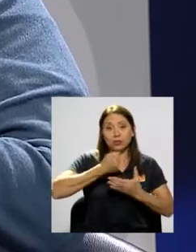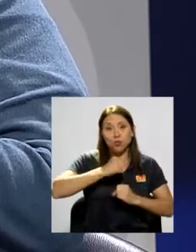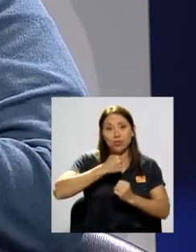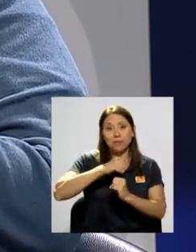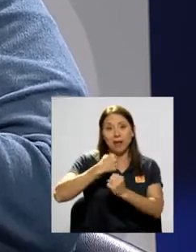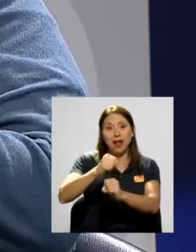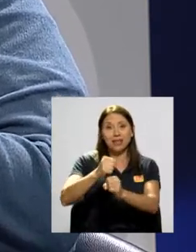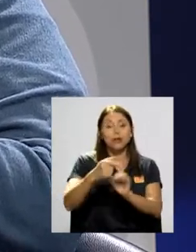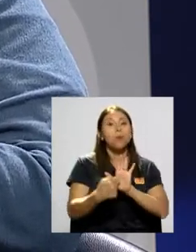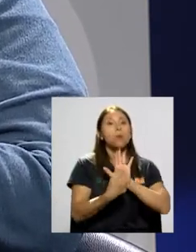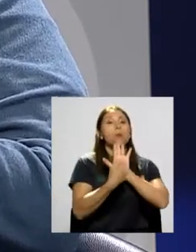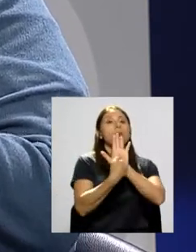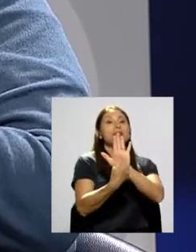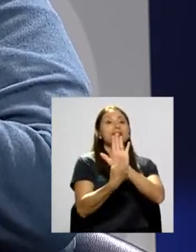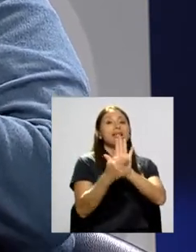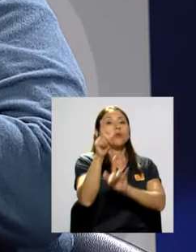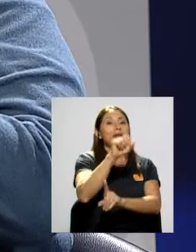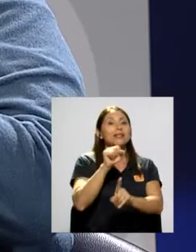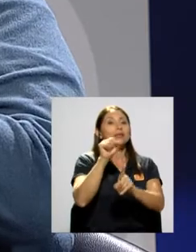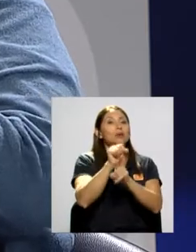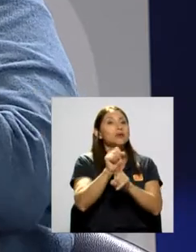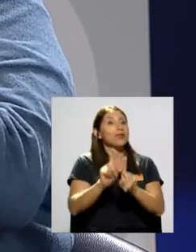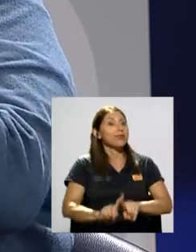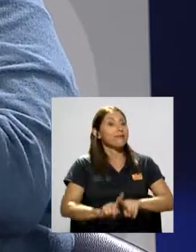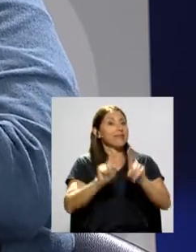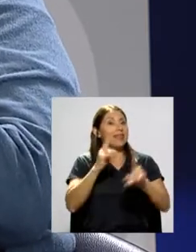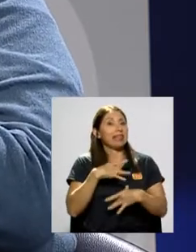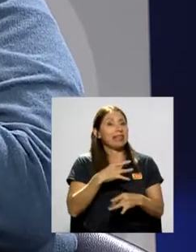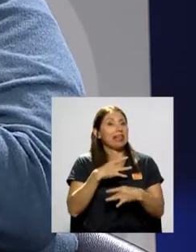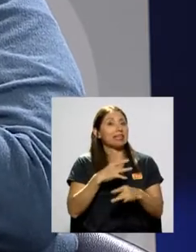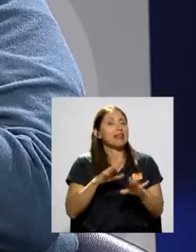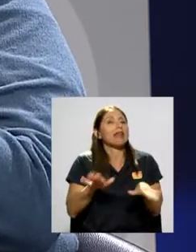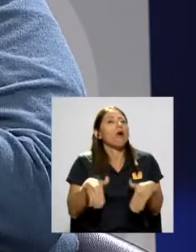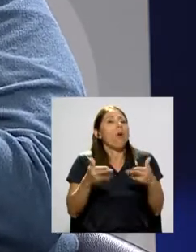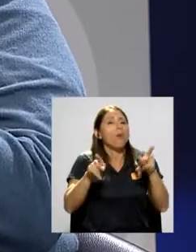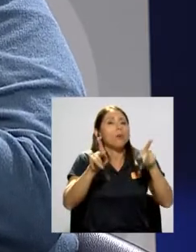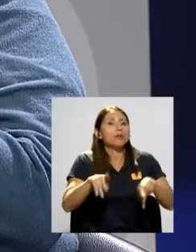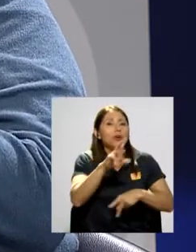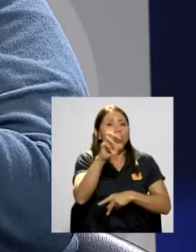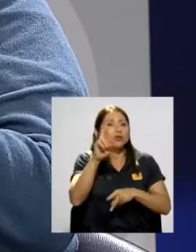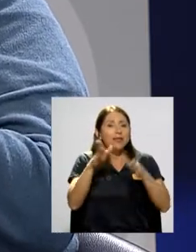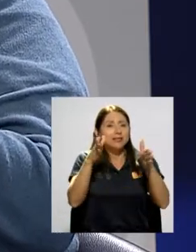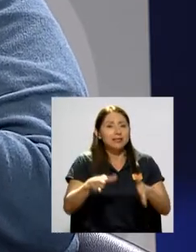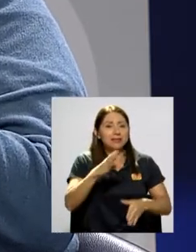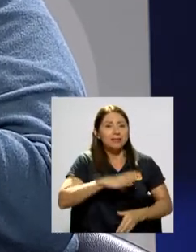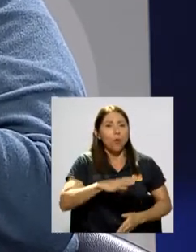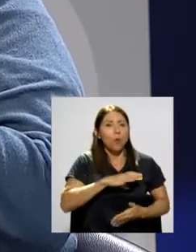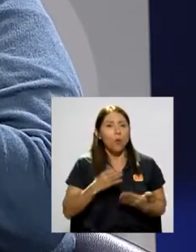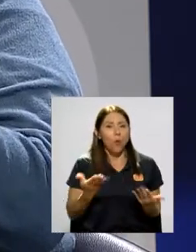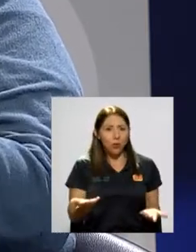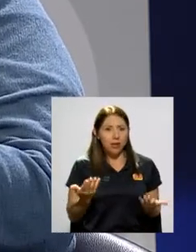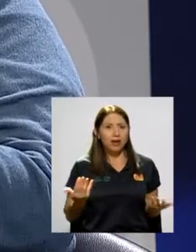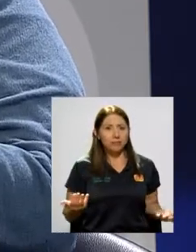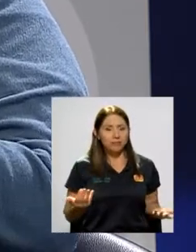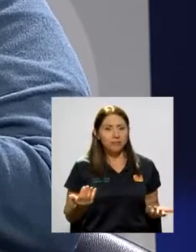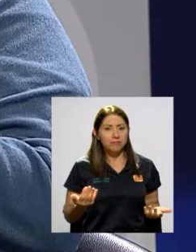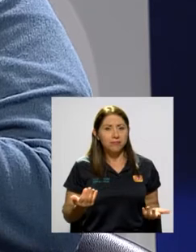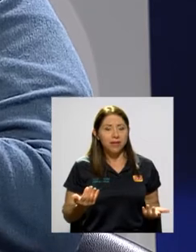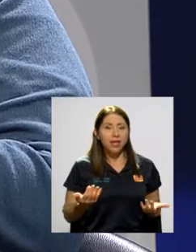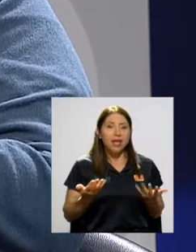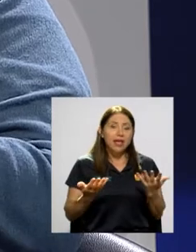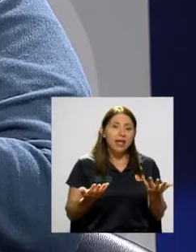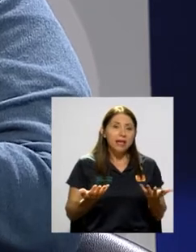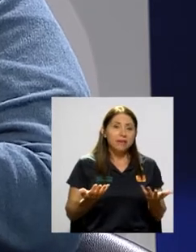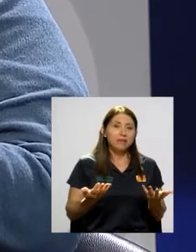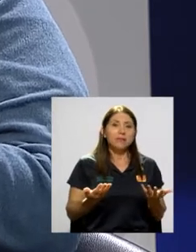de cómo el costarricense se va a comportar, ¿verdad?, en cuanto a la presentación de